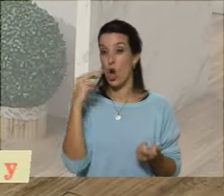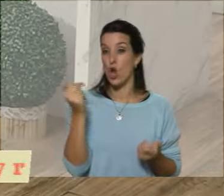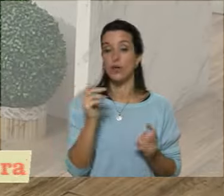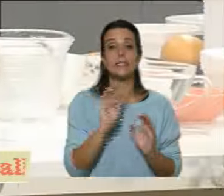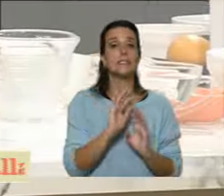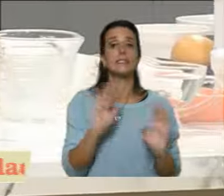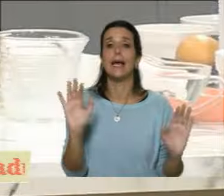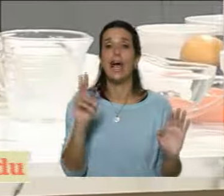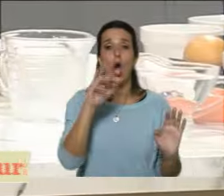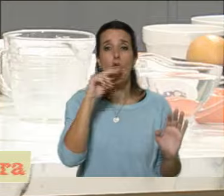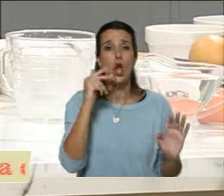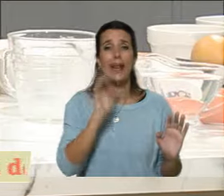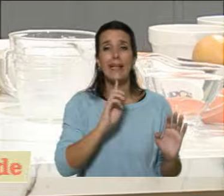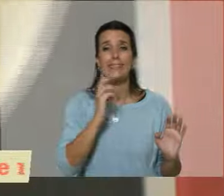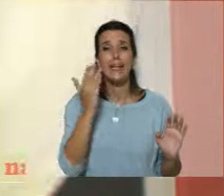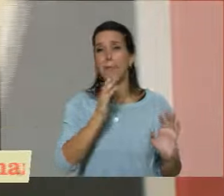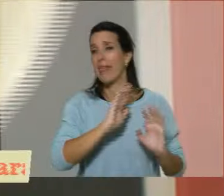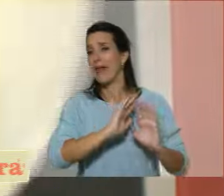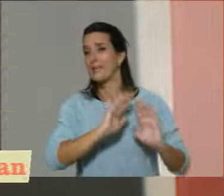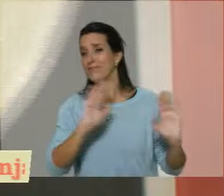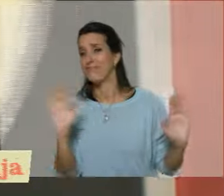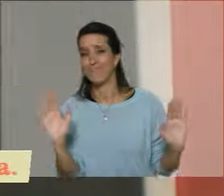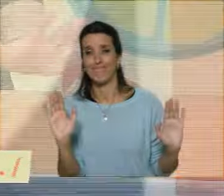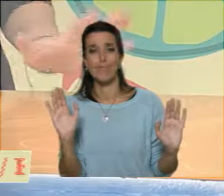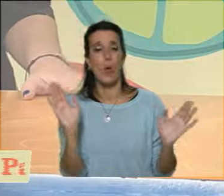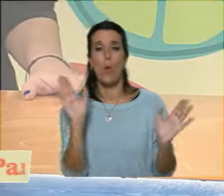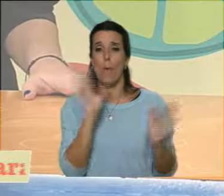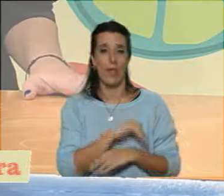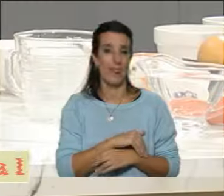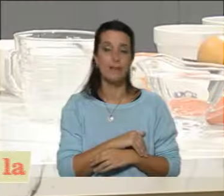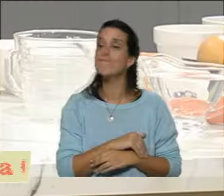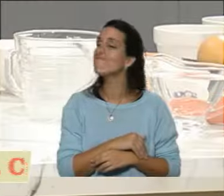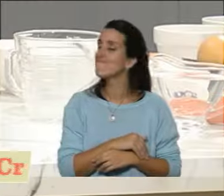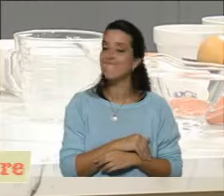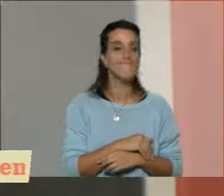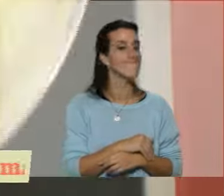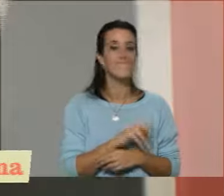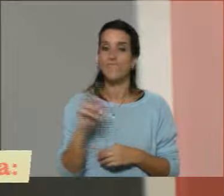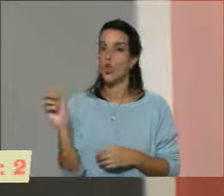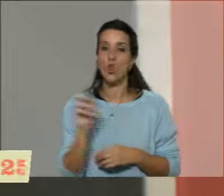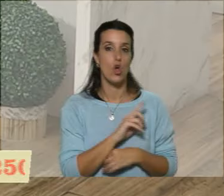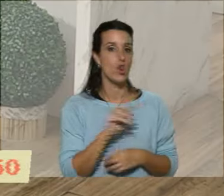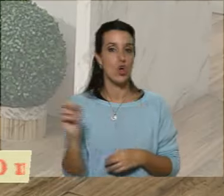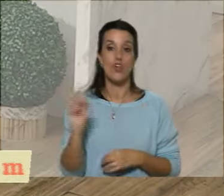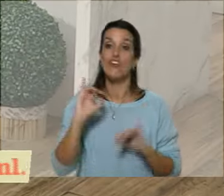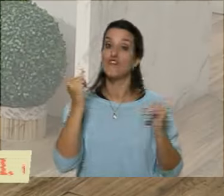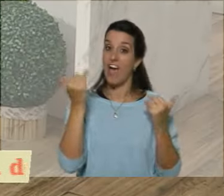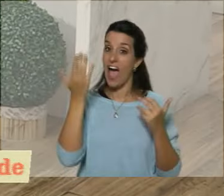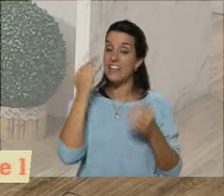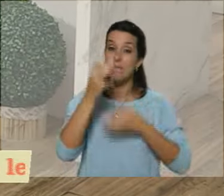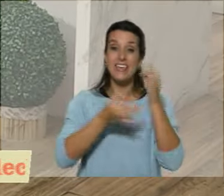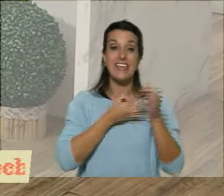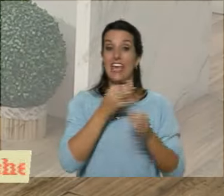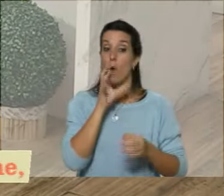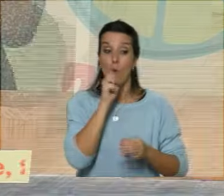lo salve. El olor a leche quemada, ¿viste? Es como es que como no fea. Tiene. Sí, eso no, eso no. Creo que ya habíamos hablado, yo no soporto que se